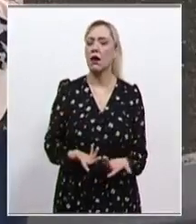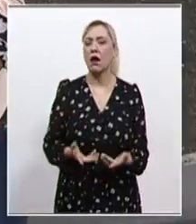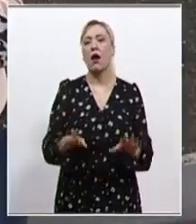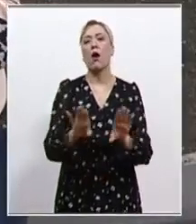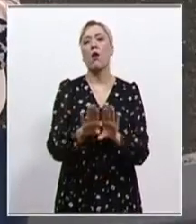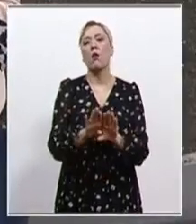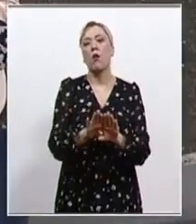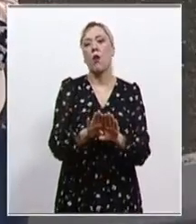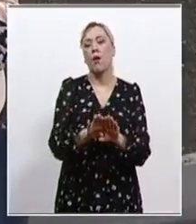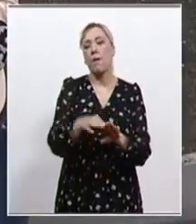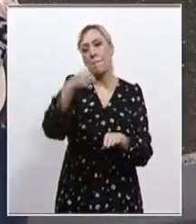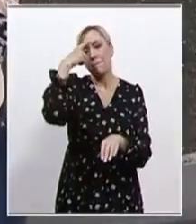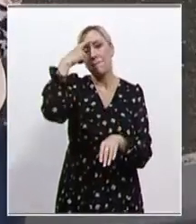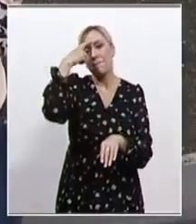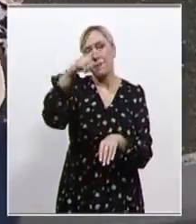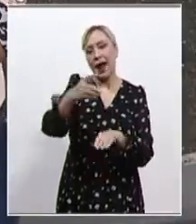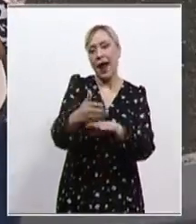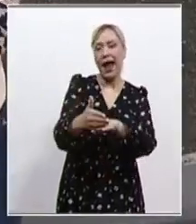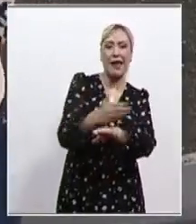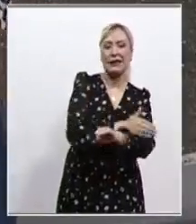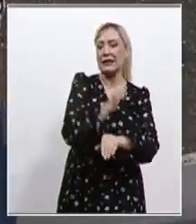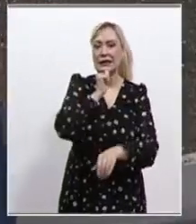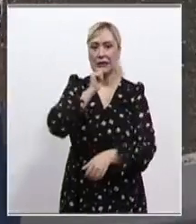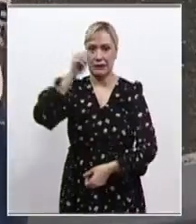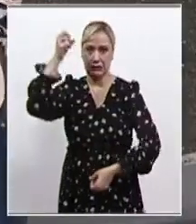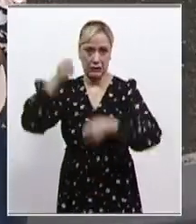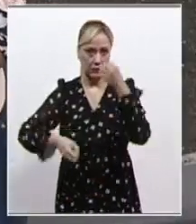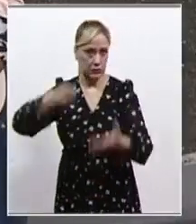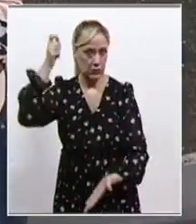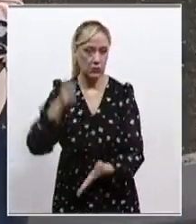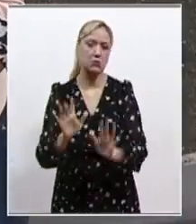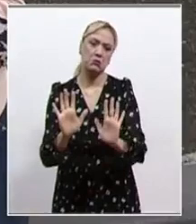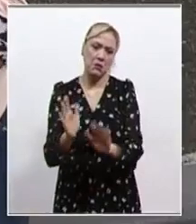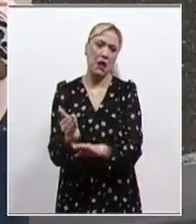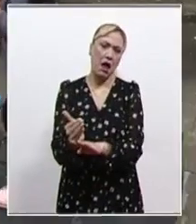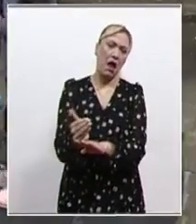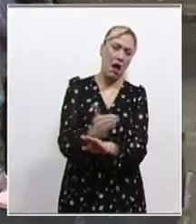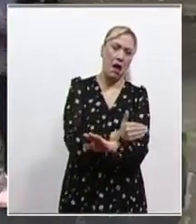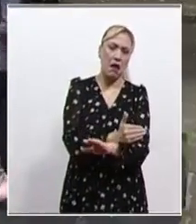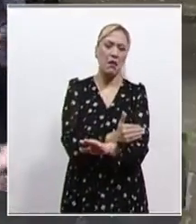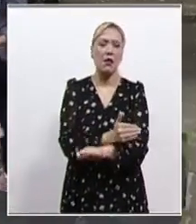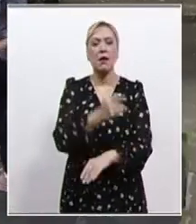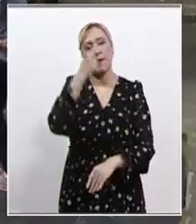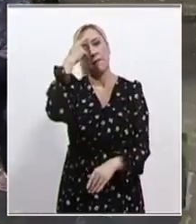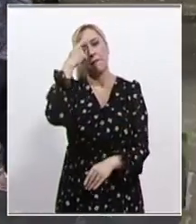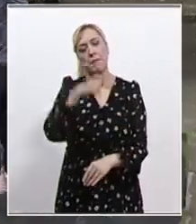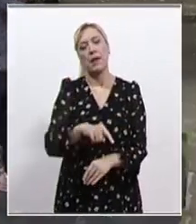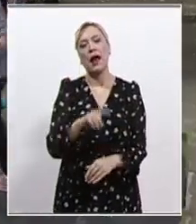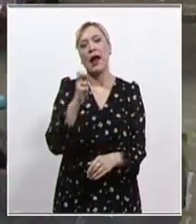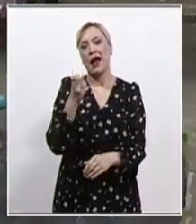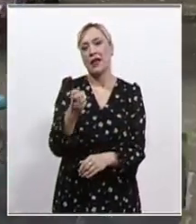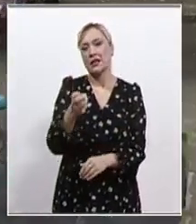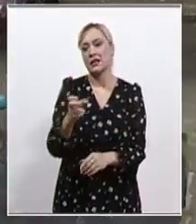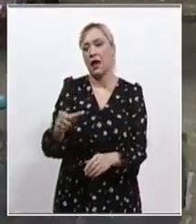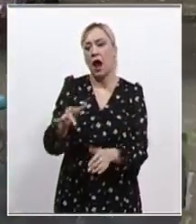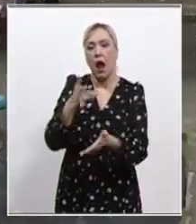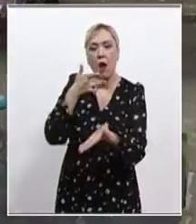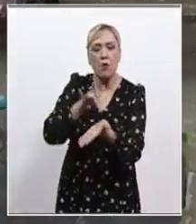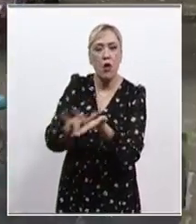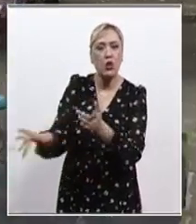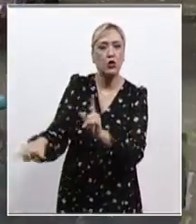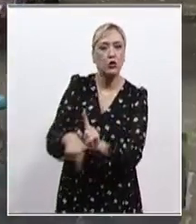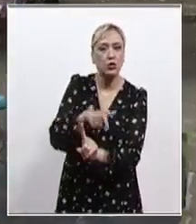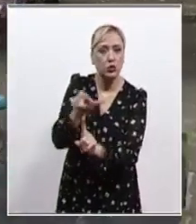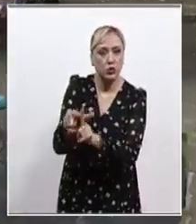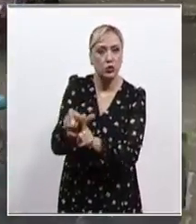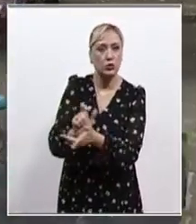cautelar y como tal, en su vertiente de tutela anticipada, parte de la apariencia de buen derecho, pero como es impulsada por los contendientes,